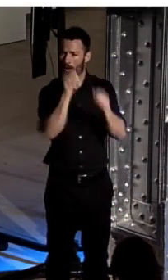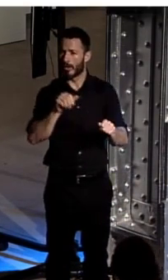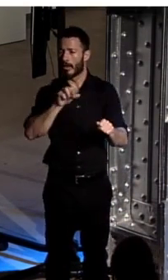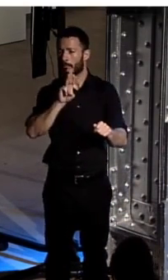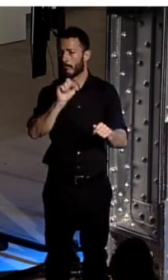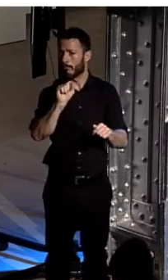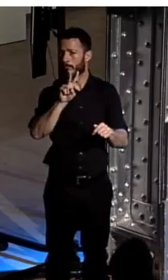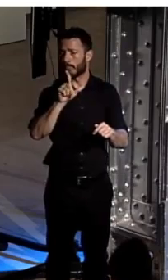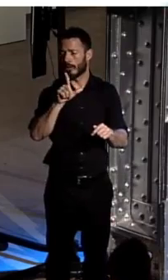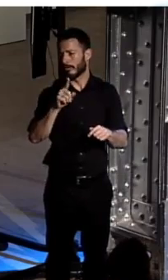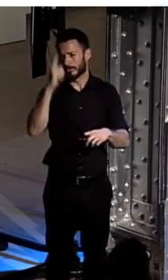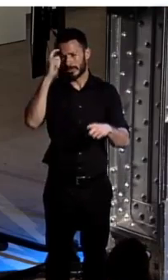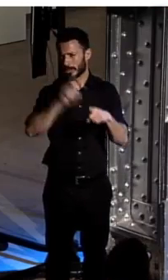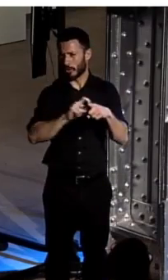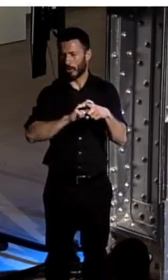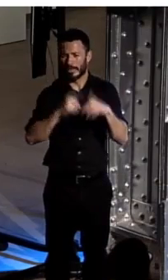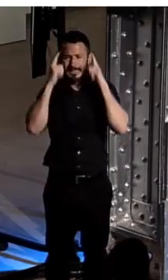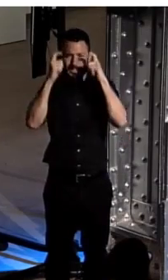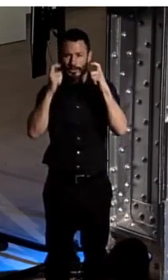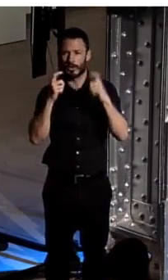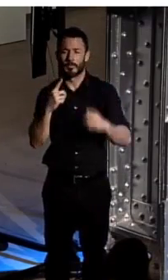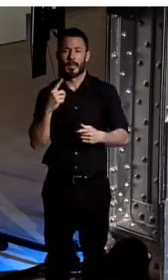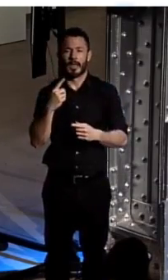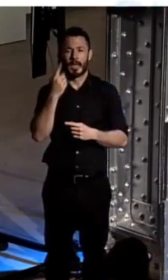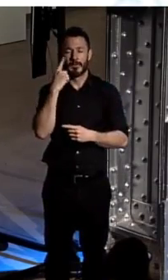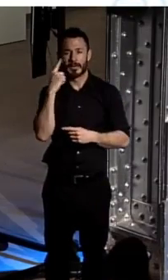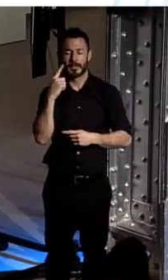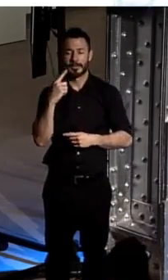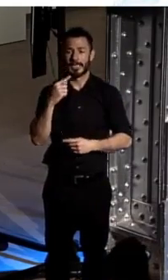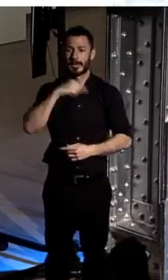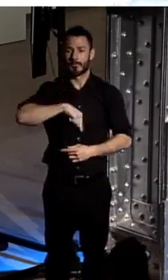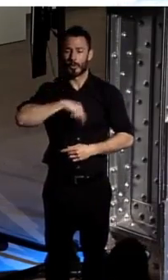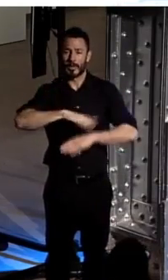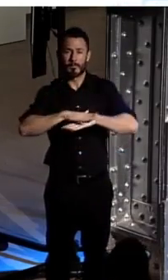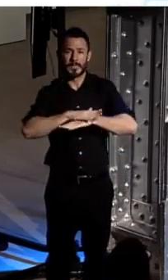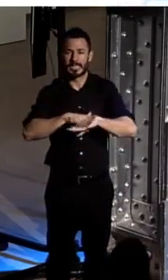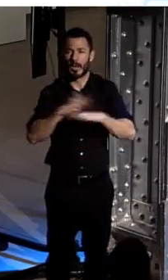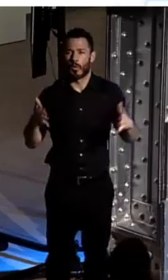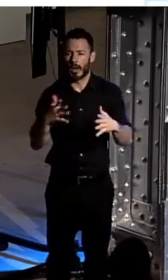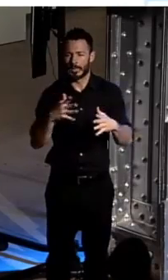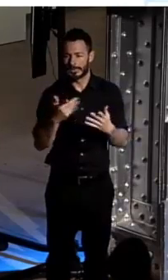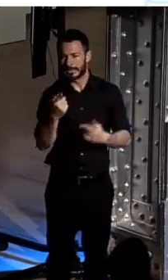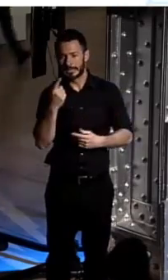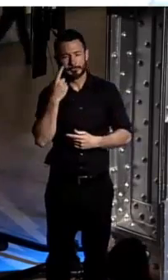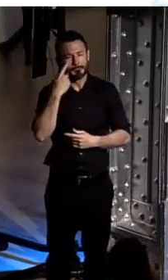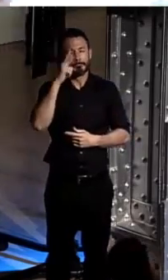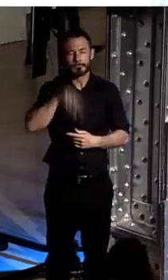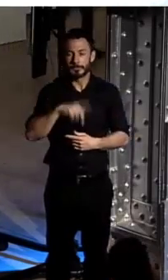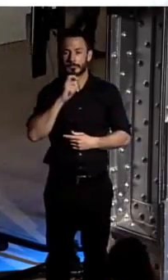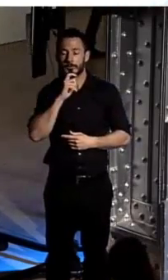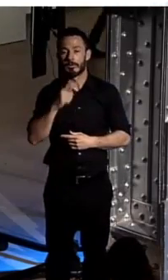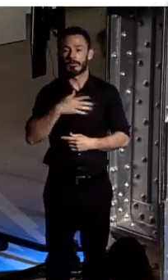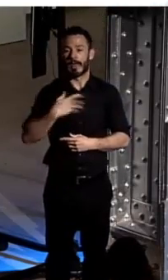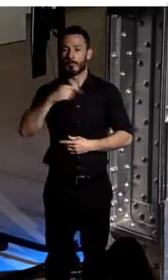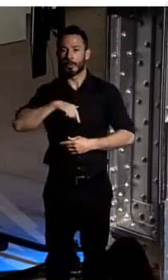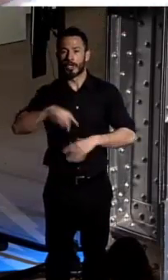de los primeros psicólogos que intentó identificar cuáles eran las emociones básicas y de hecho intentó identificar emociones que fuesen universales.